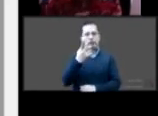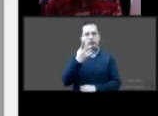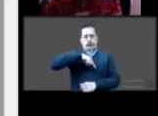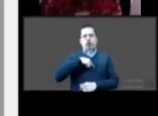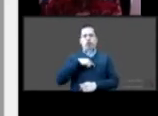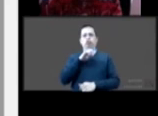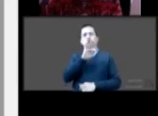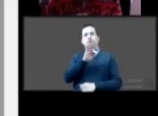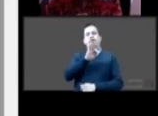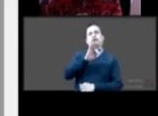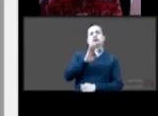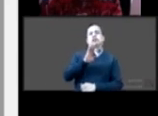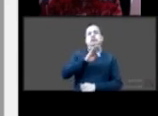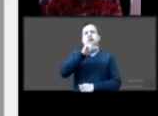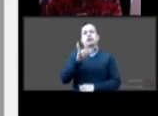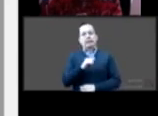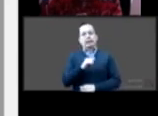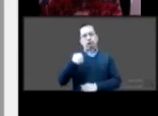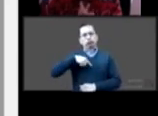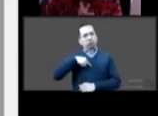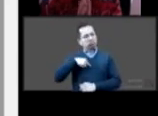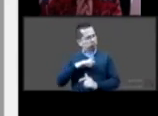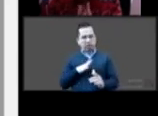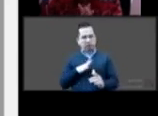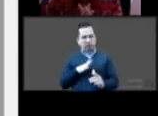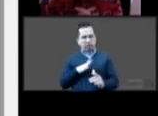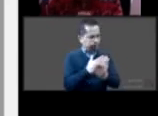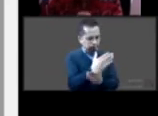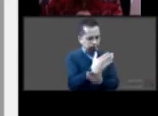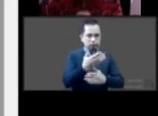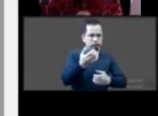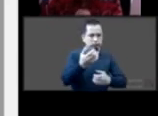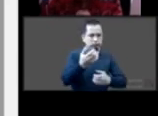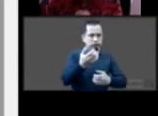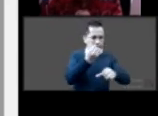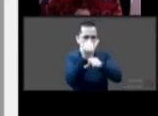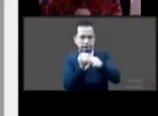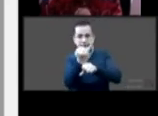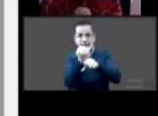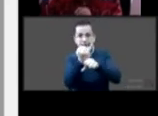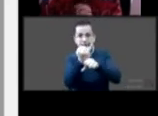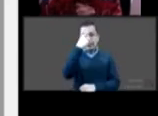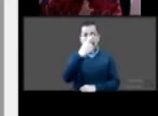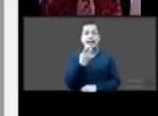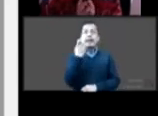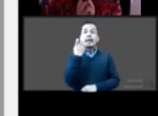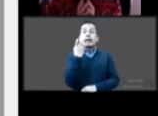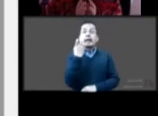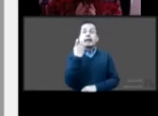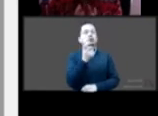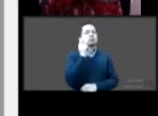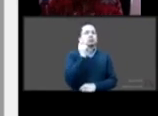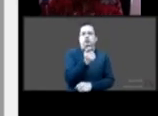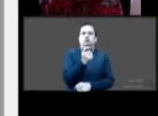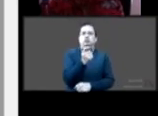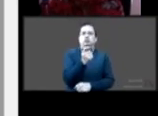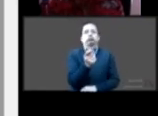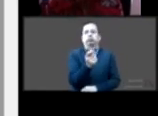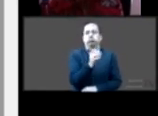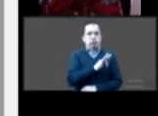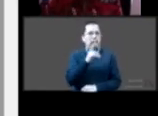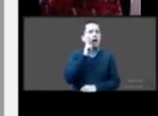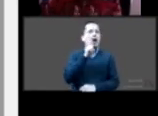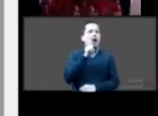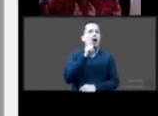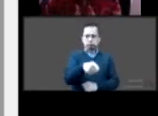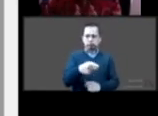fiscalía y buscamos que el tipo penal sea de esos que pueden realmente probarse,